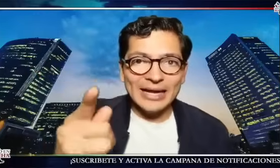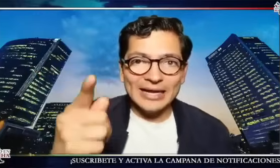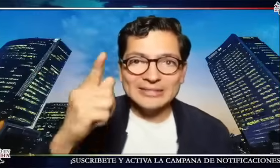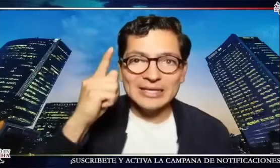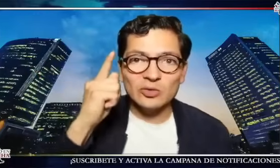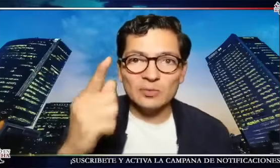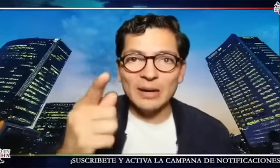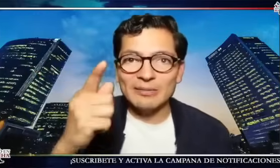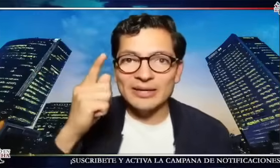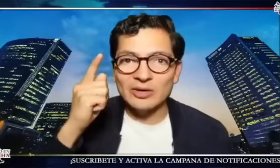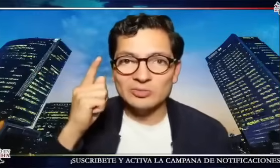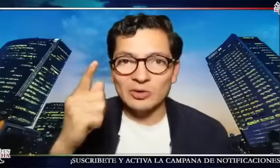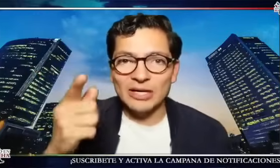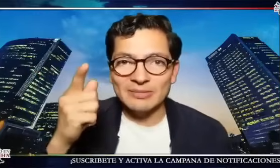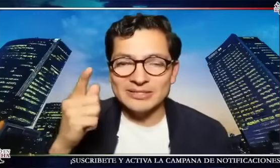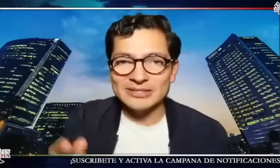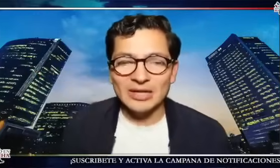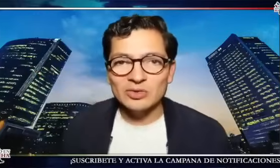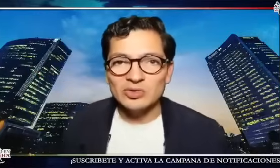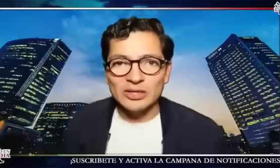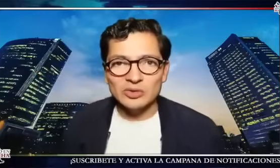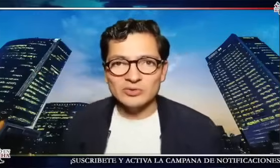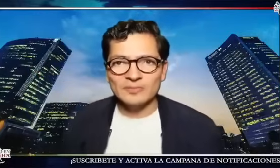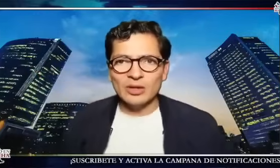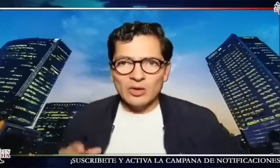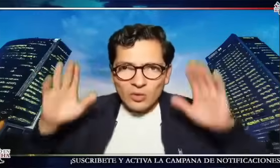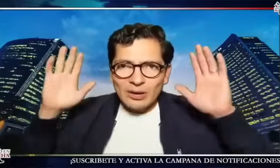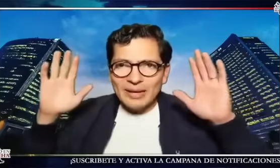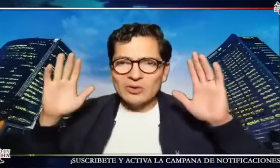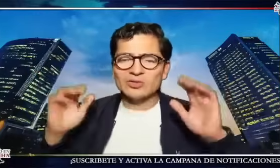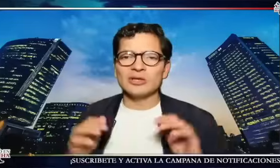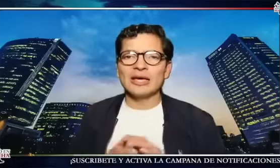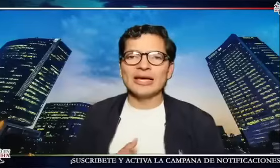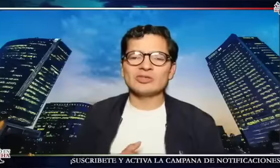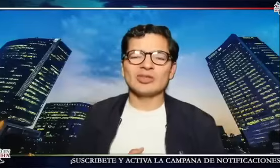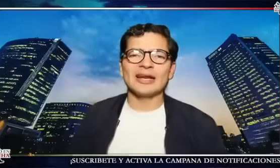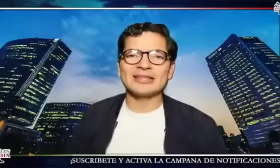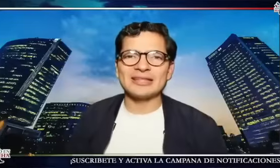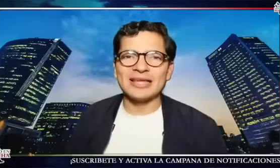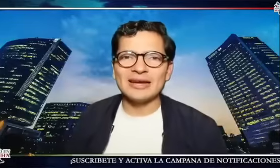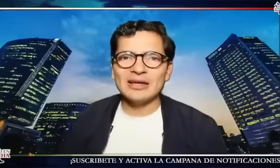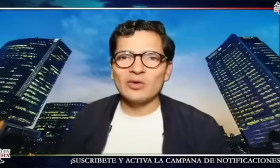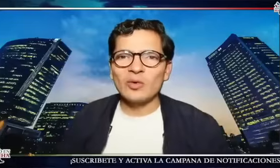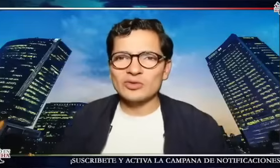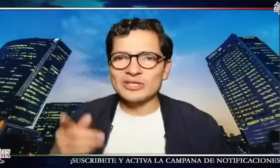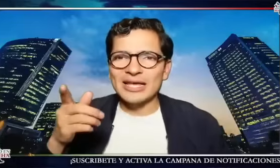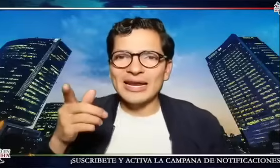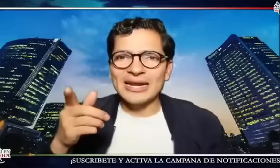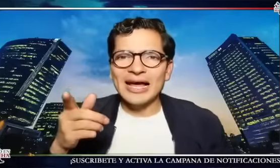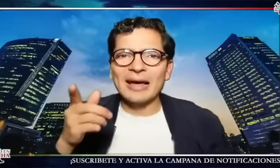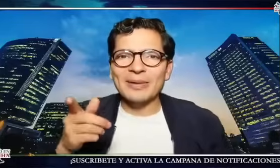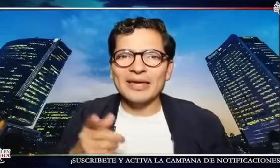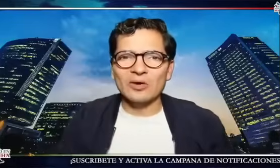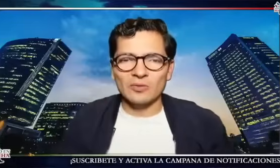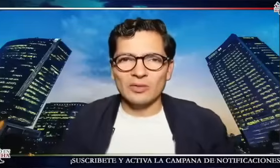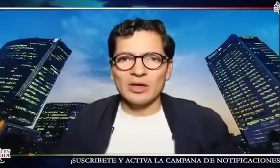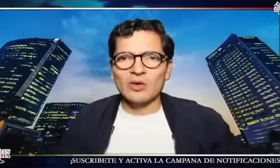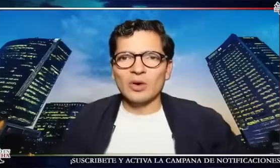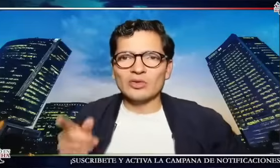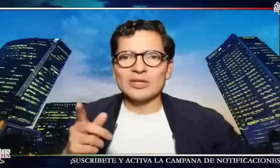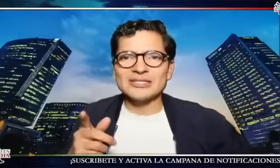tú eres el culpable de los problemas de Estados Unidos O al menos eso dan a entender cuando señalan a